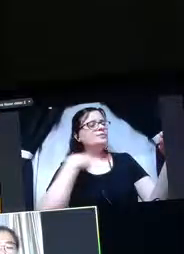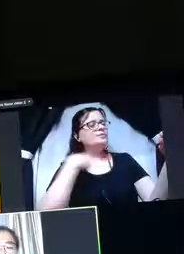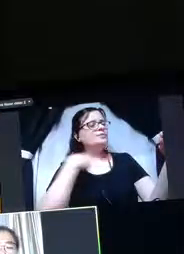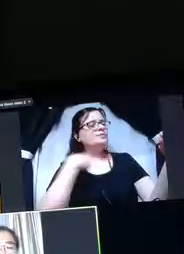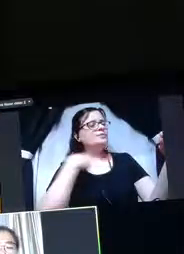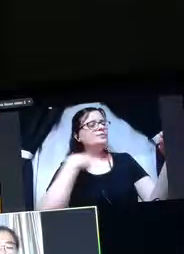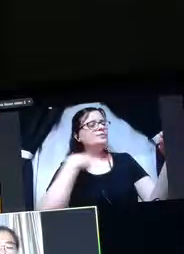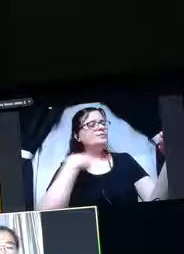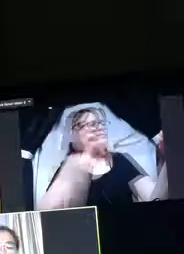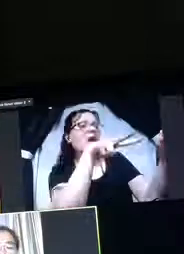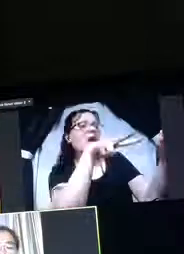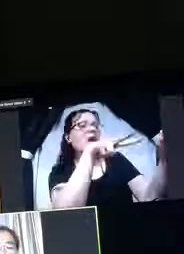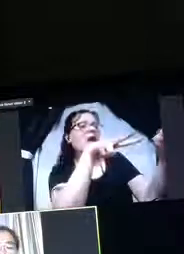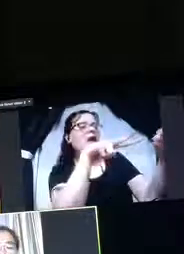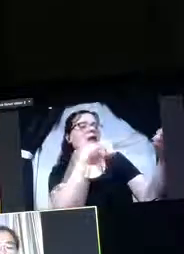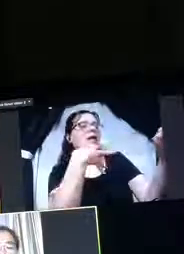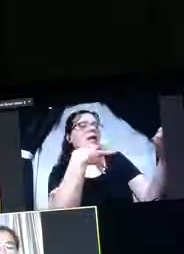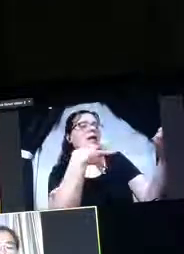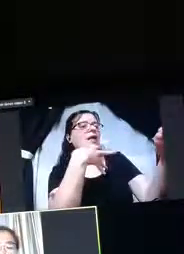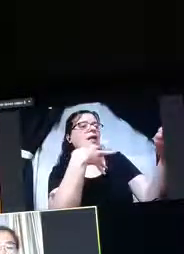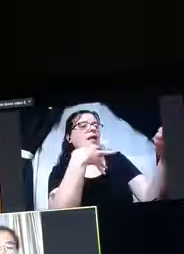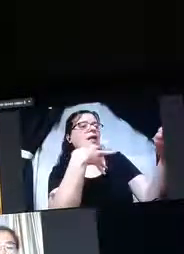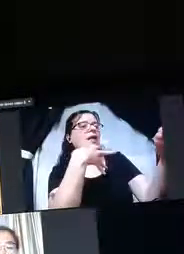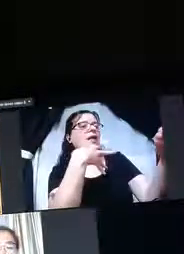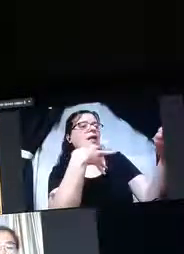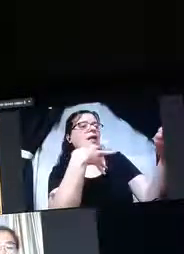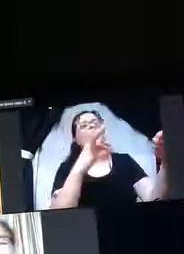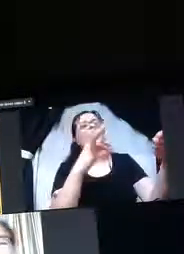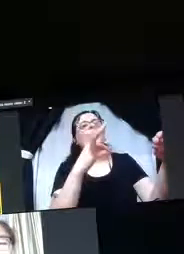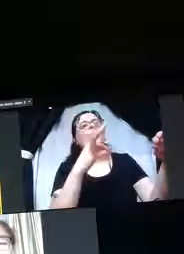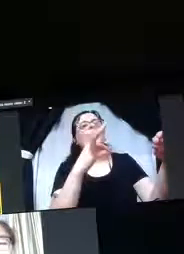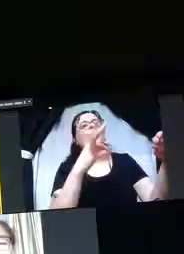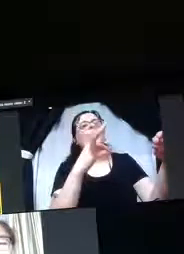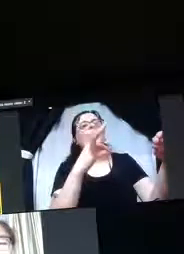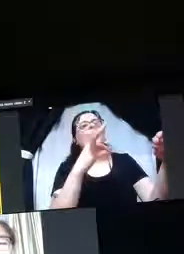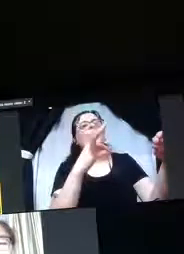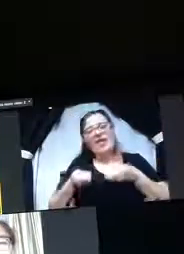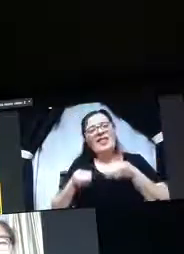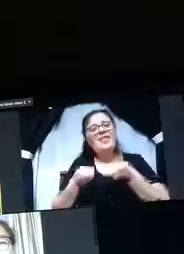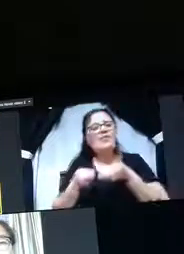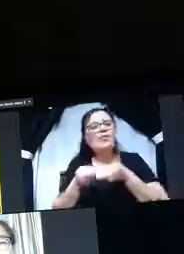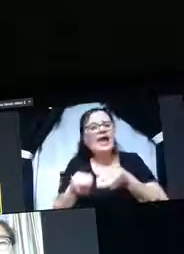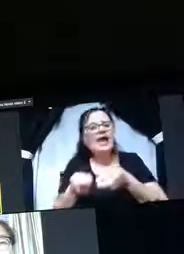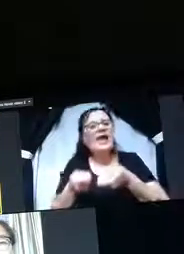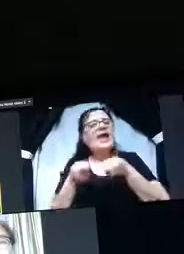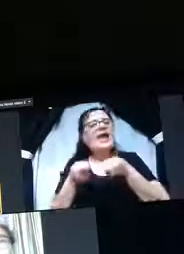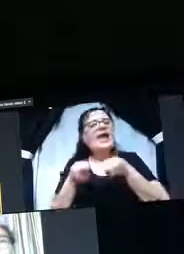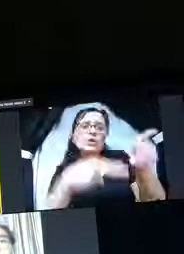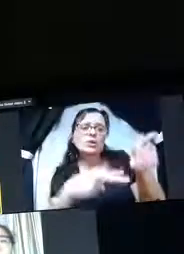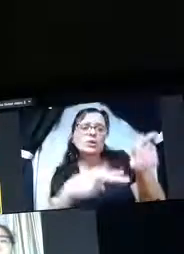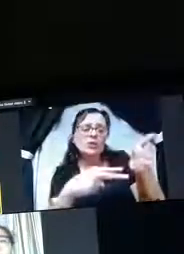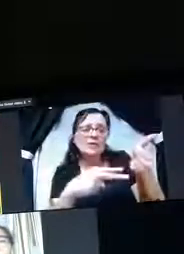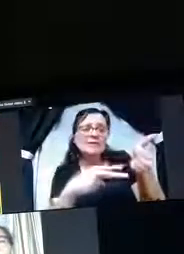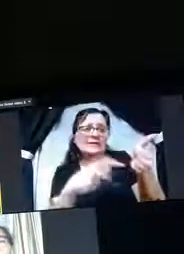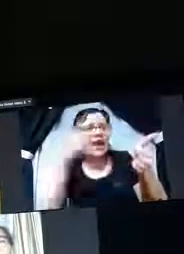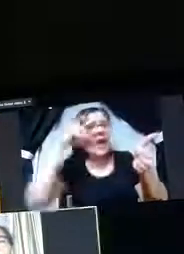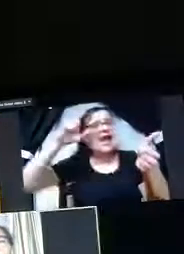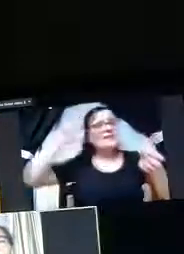estimularlas, y se estimulan, digamos, de acuerdo a mi experiencia poniendo a los